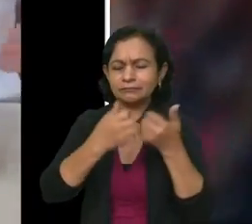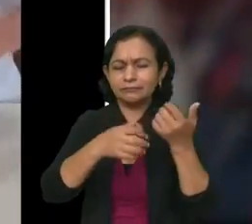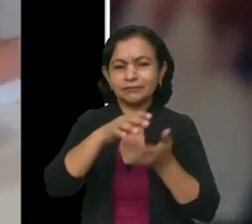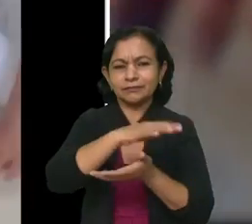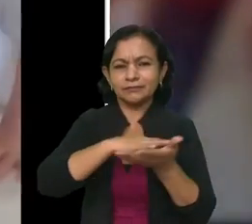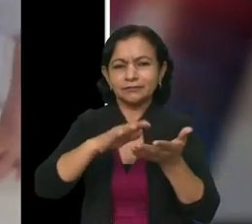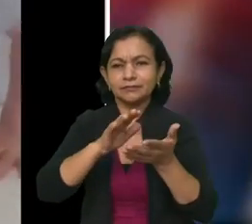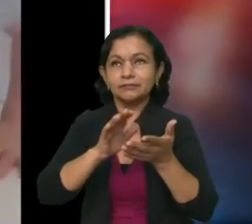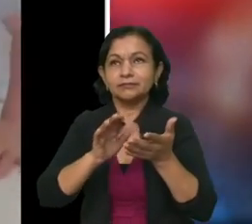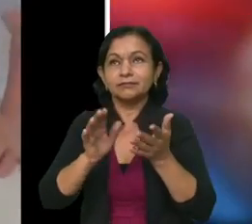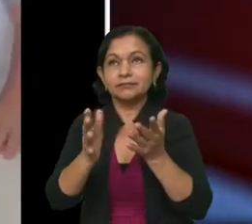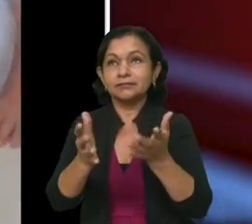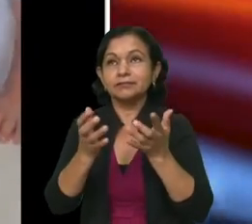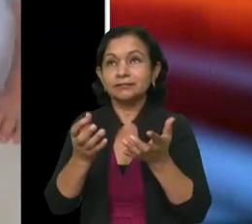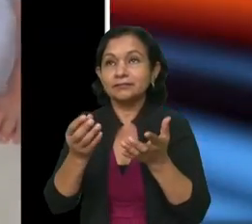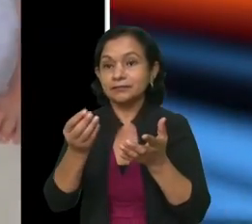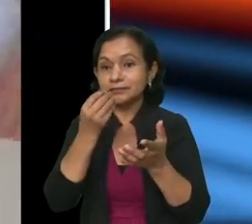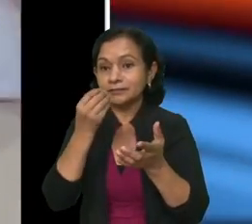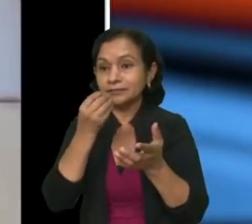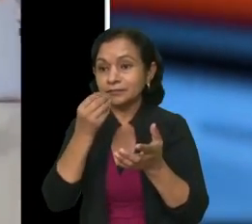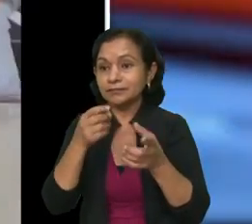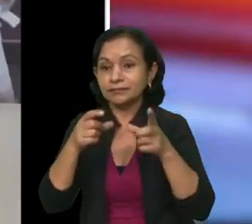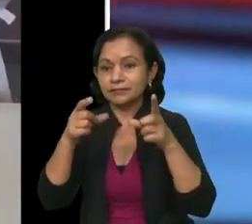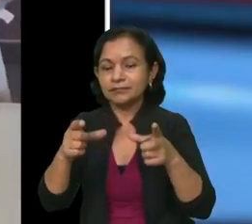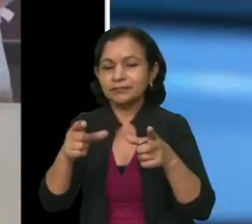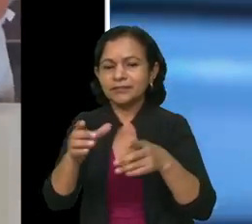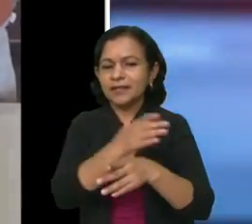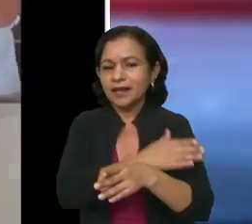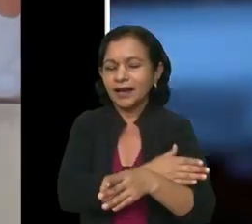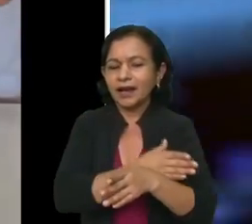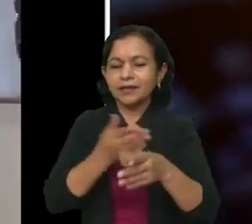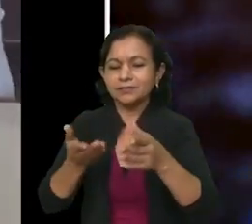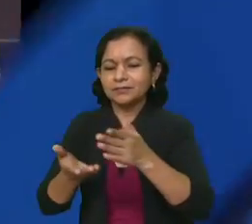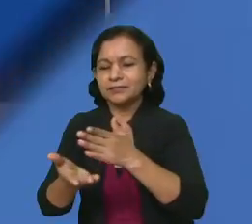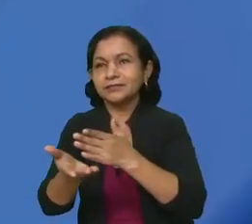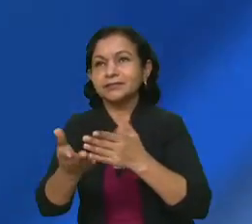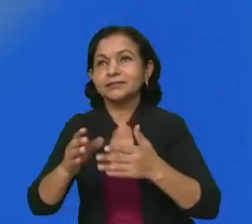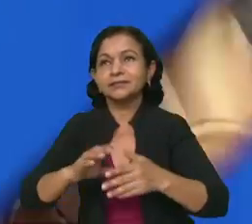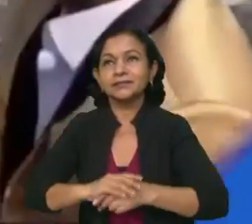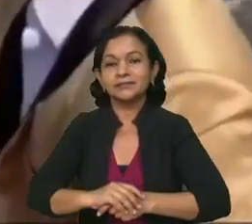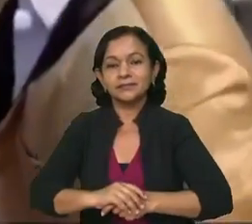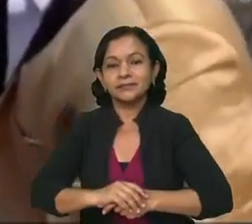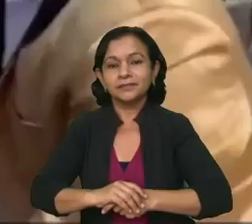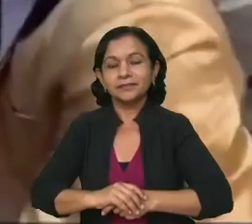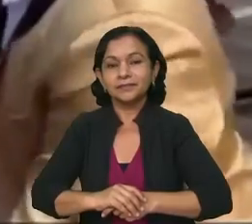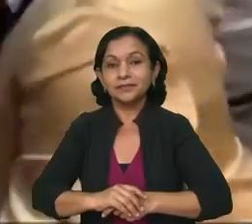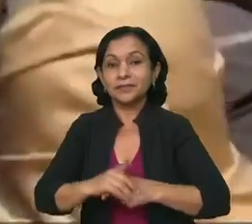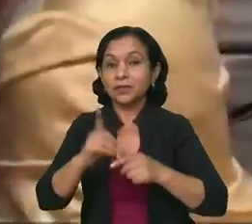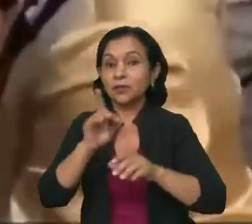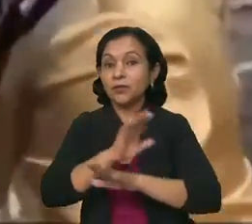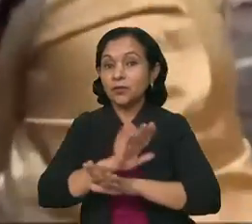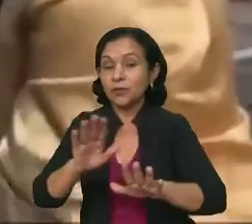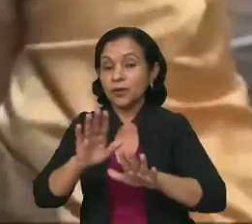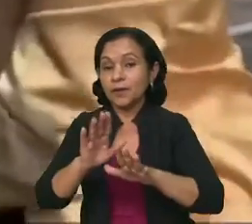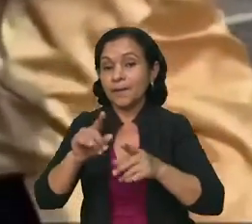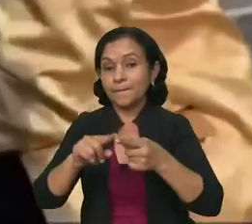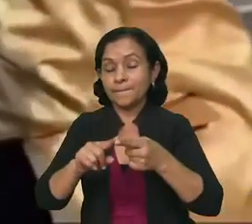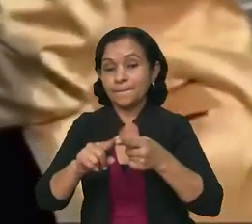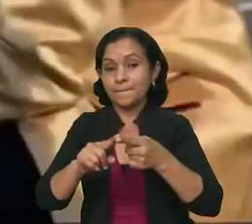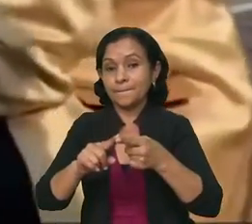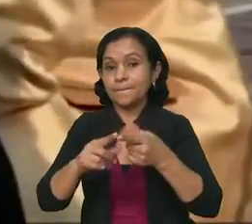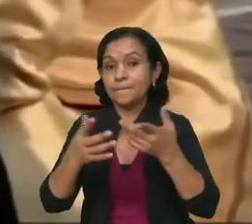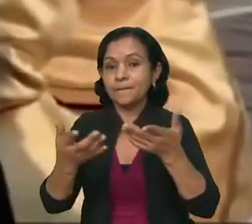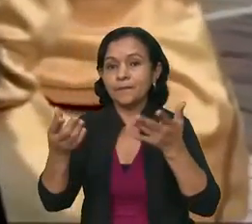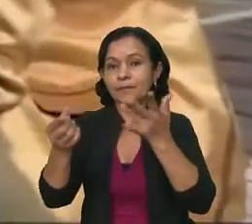niño está más interesado en la comida cuando está cruda que en hornear las galletas. Finalizamos el segmento con una propuesta